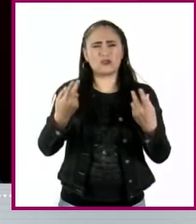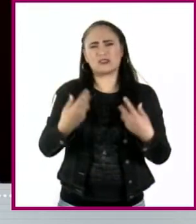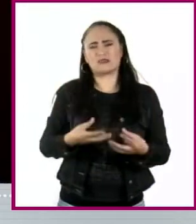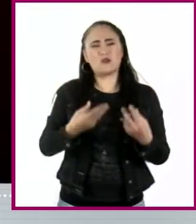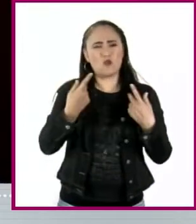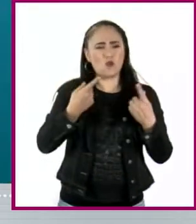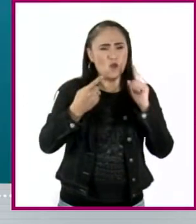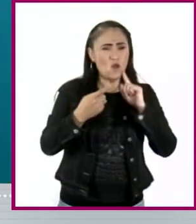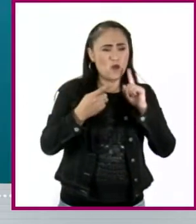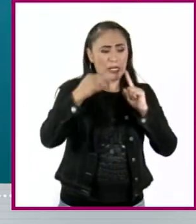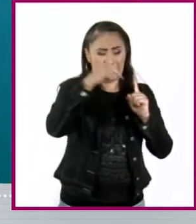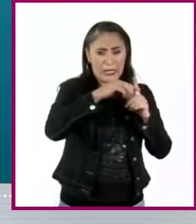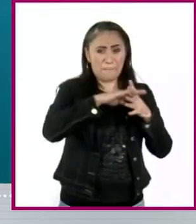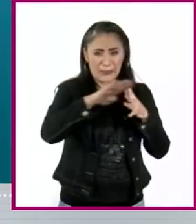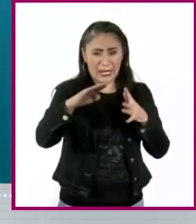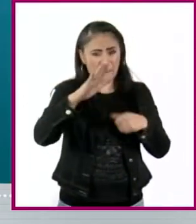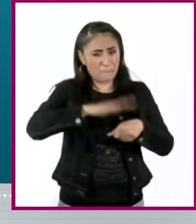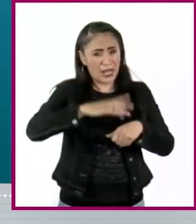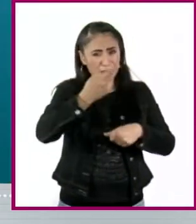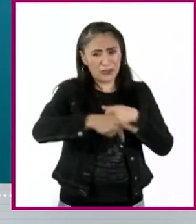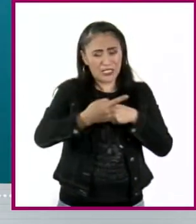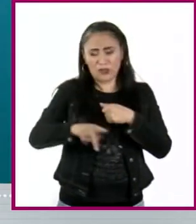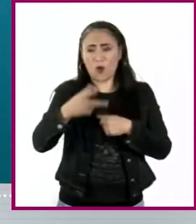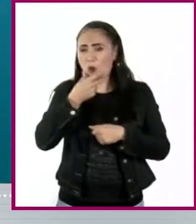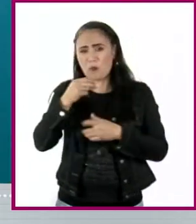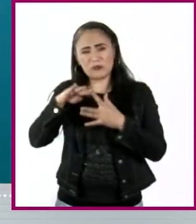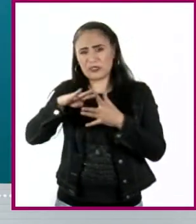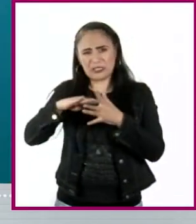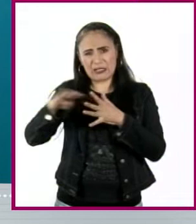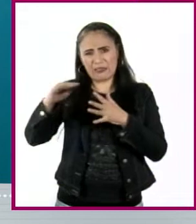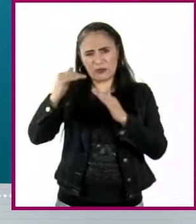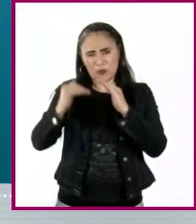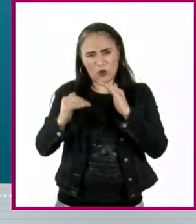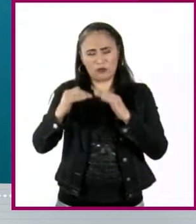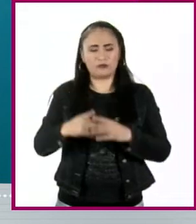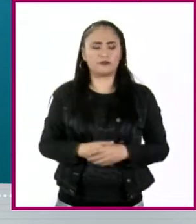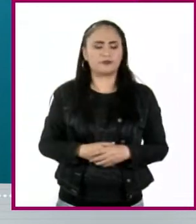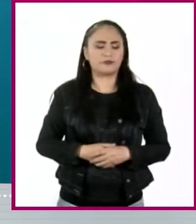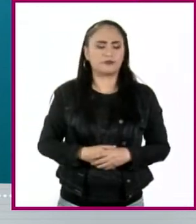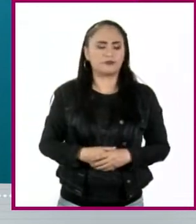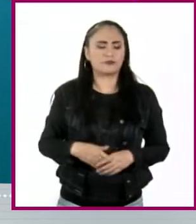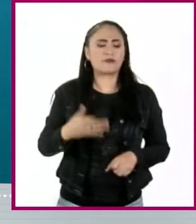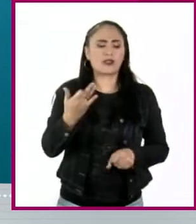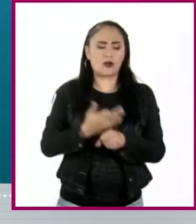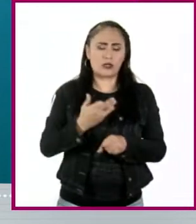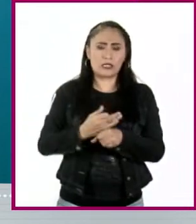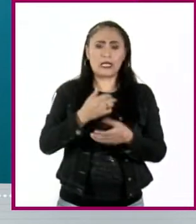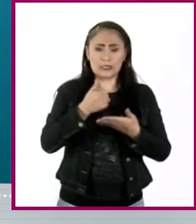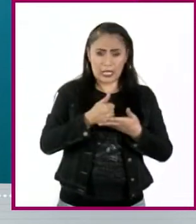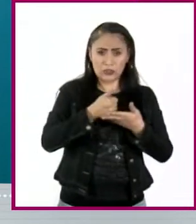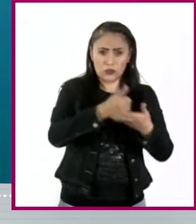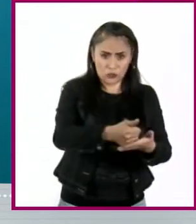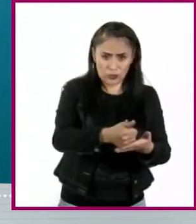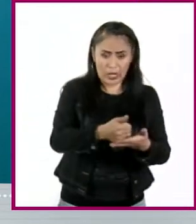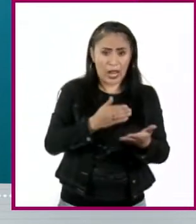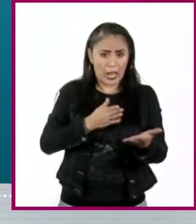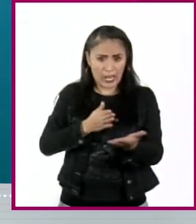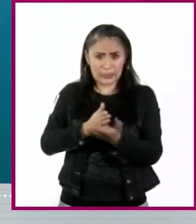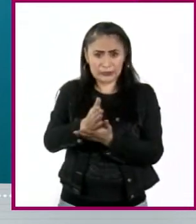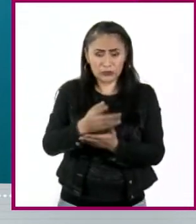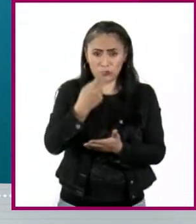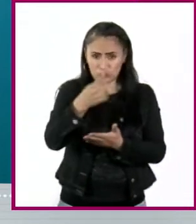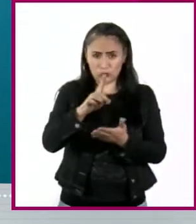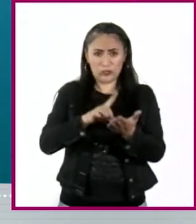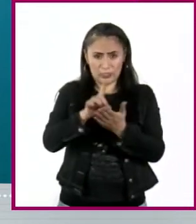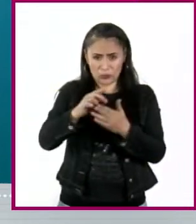hombres que migran. Paolo, ¿es posible garantizar a los grupos en situación de vulnerabilidad el acceso al ejercicio pleno de sus